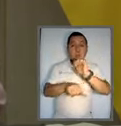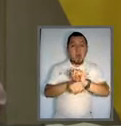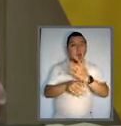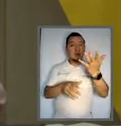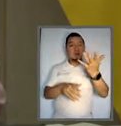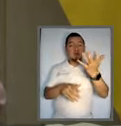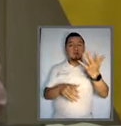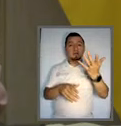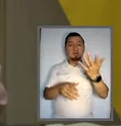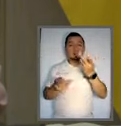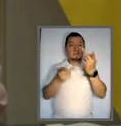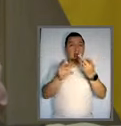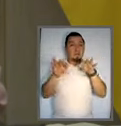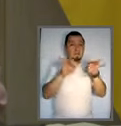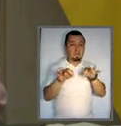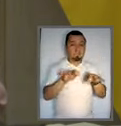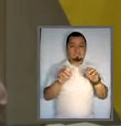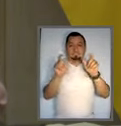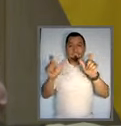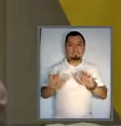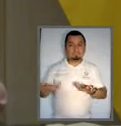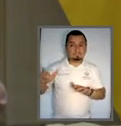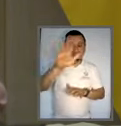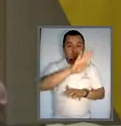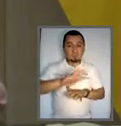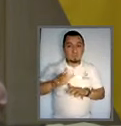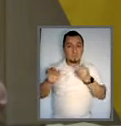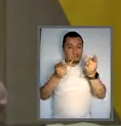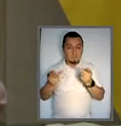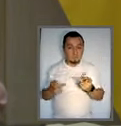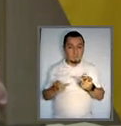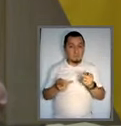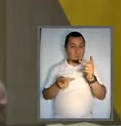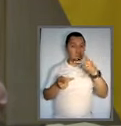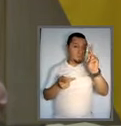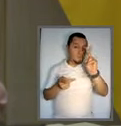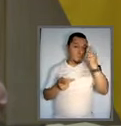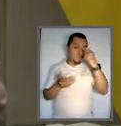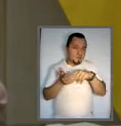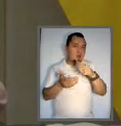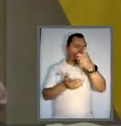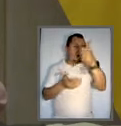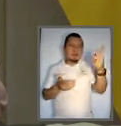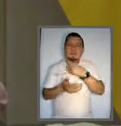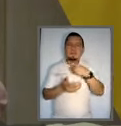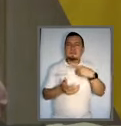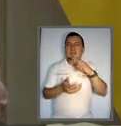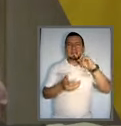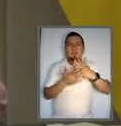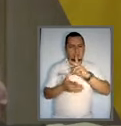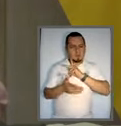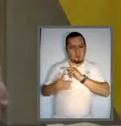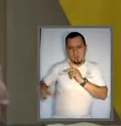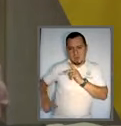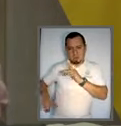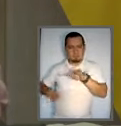con los trabajos de sanitización permanentes que estamos haciendo, pero yo creo que cada quien tiene que asumir su responsabilidad, el gobierno lo que le toca al gobierno y